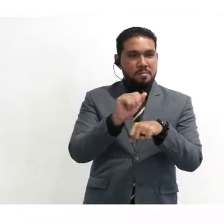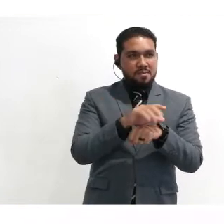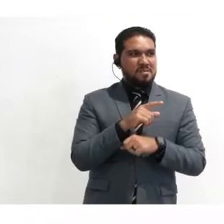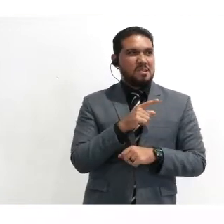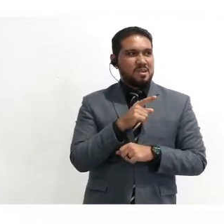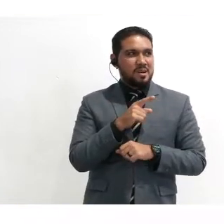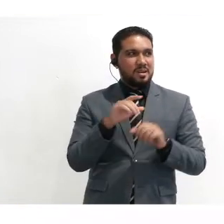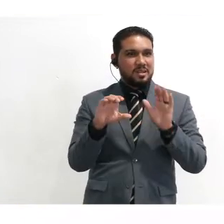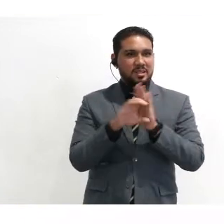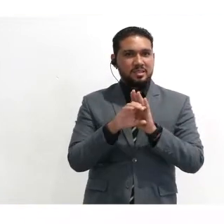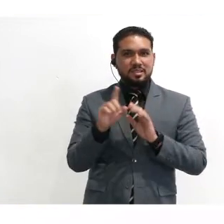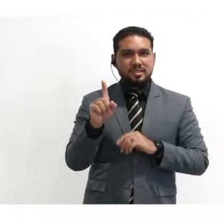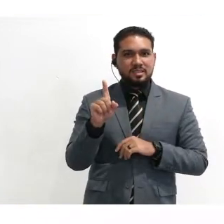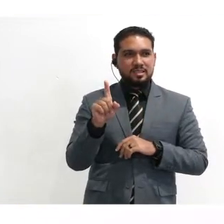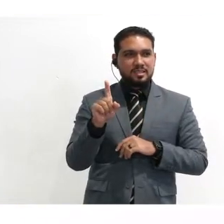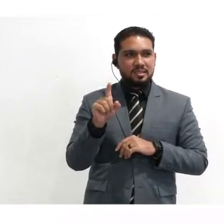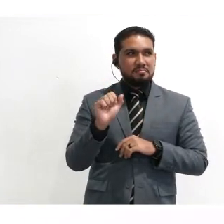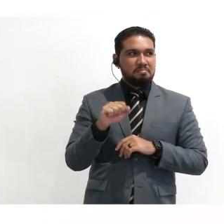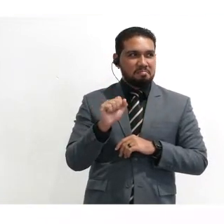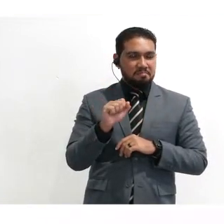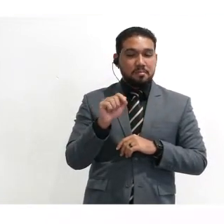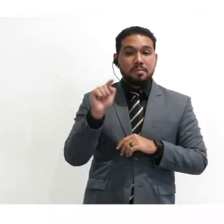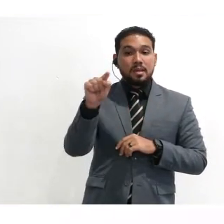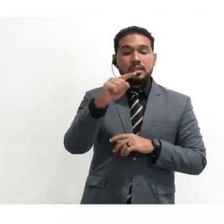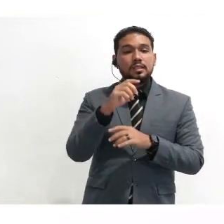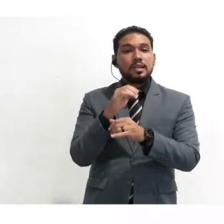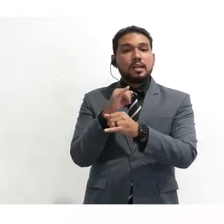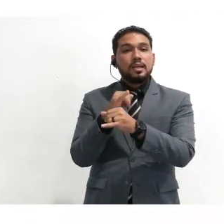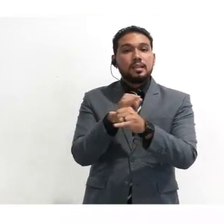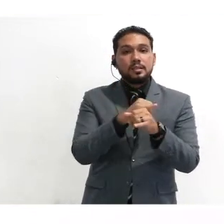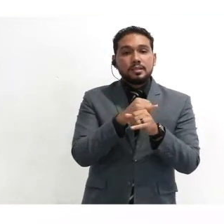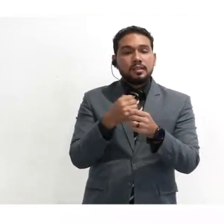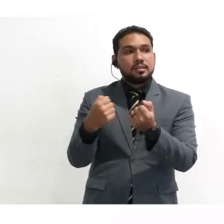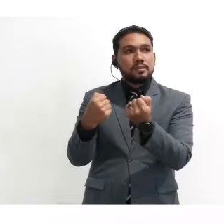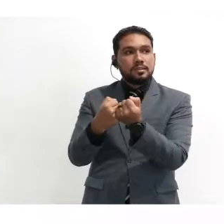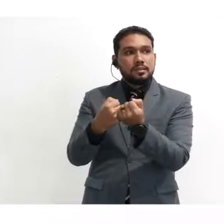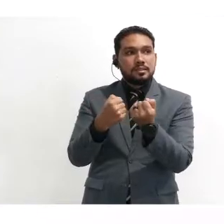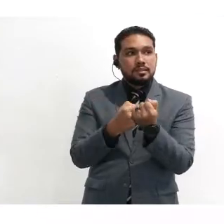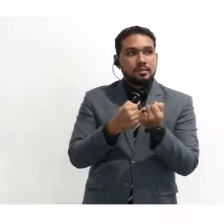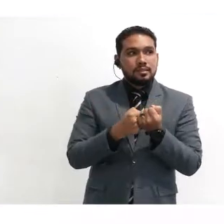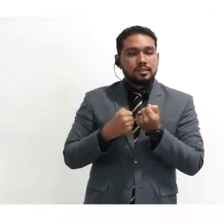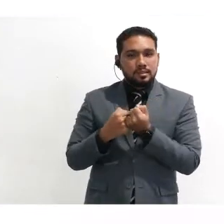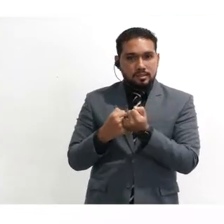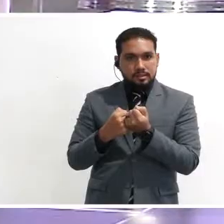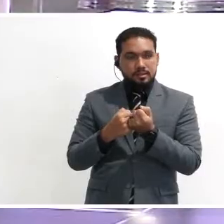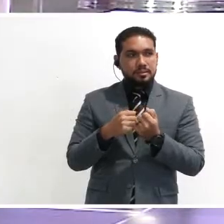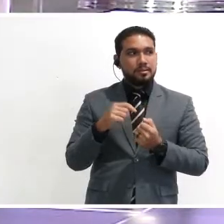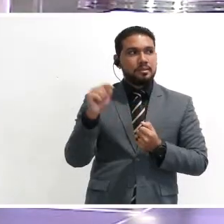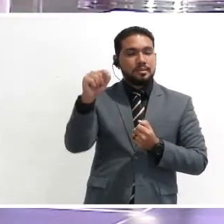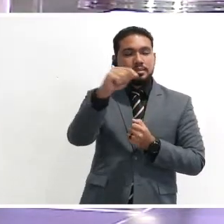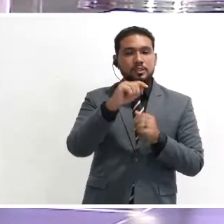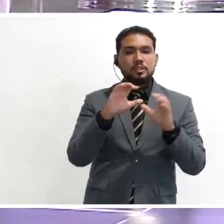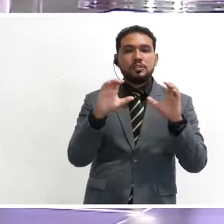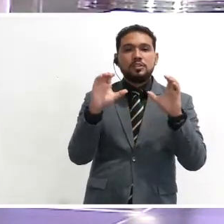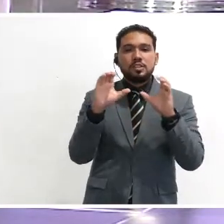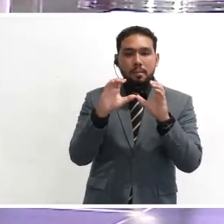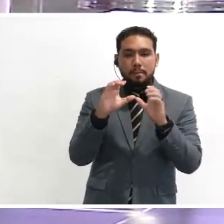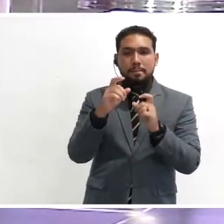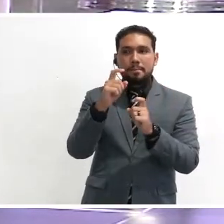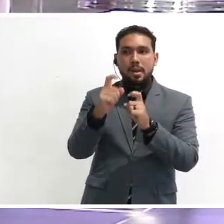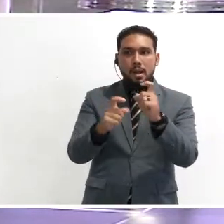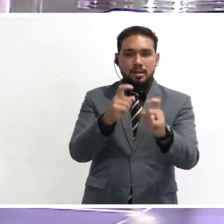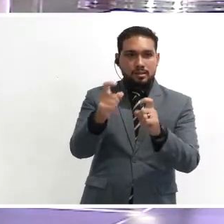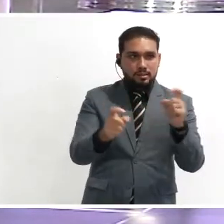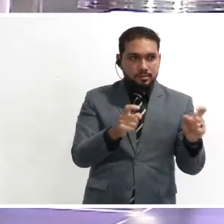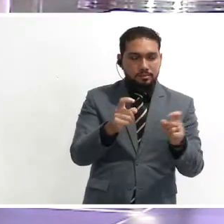Ahí tenemos a las instituciones participantes también. Así va a quedar el certificado de ustedes. Y